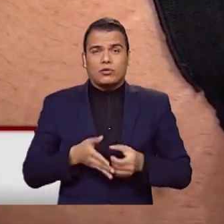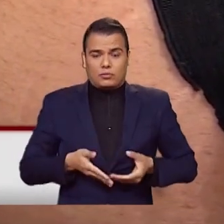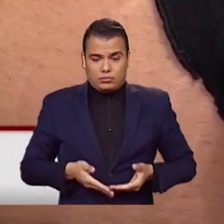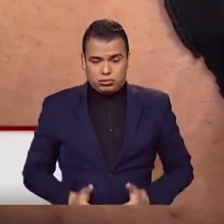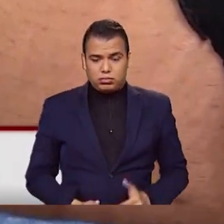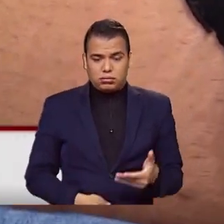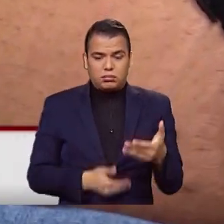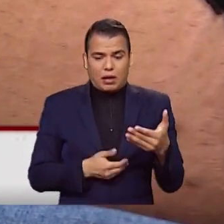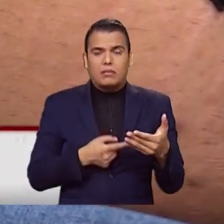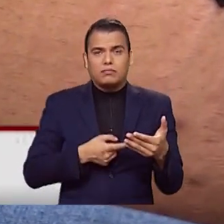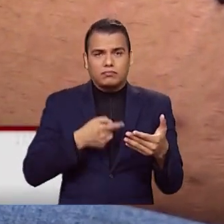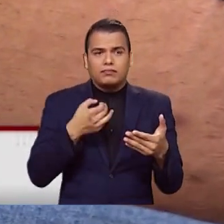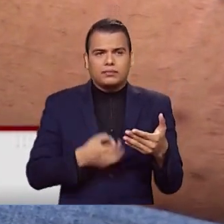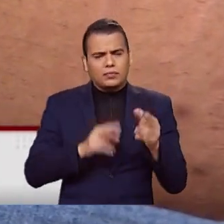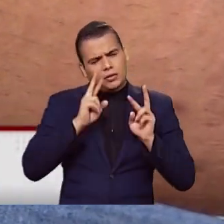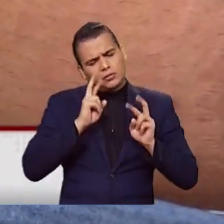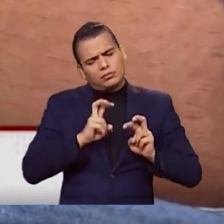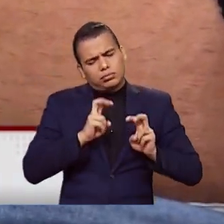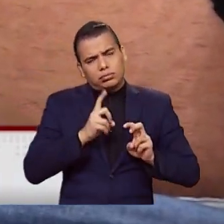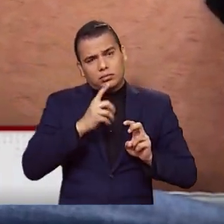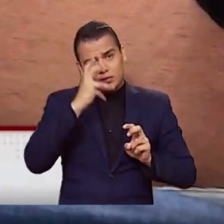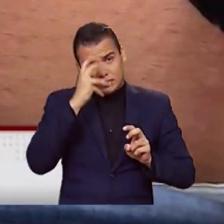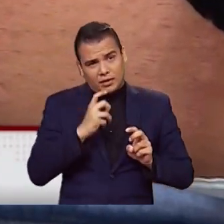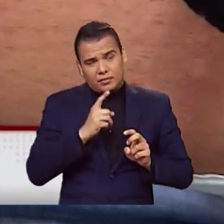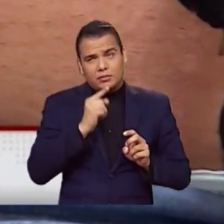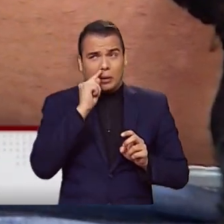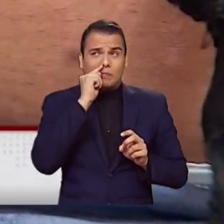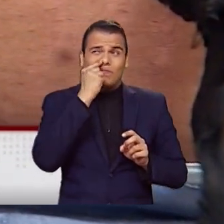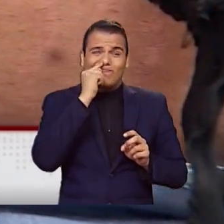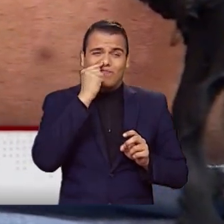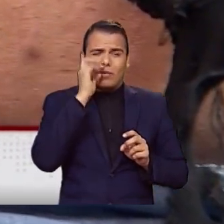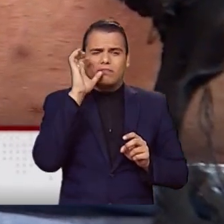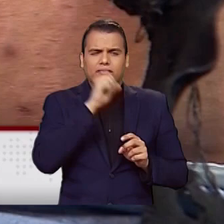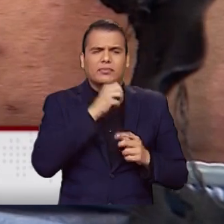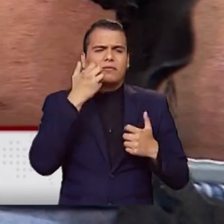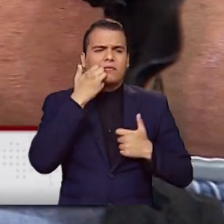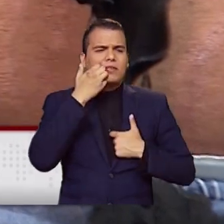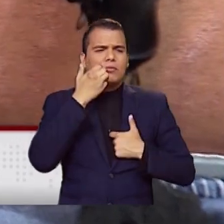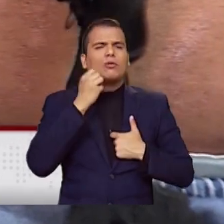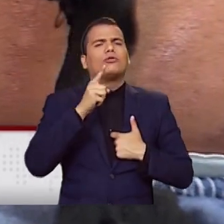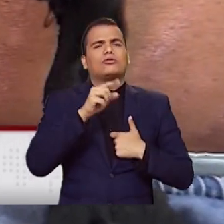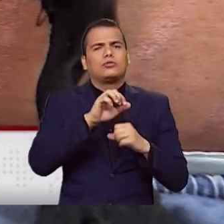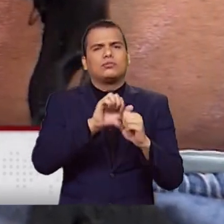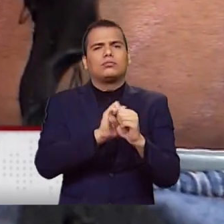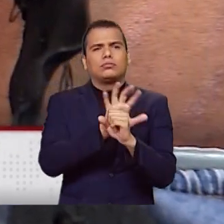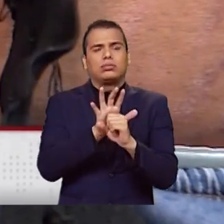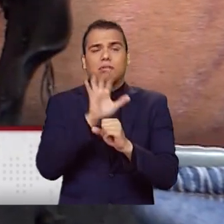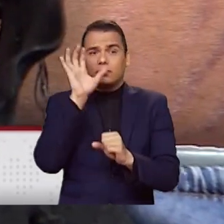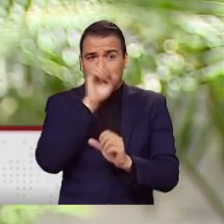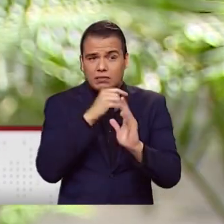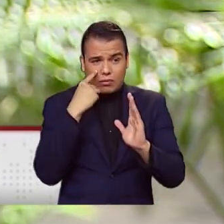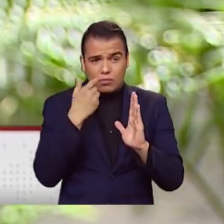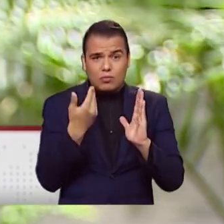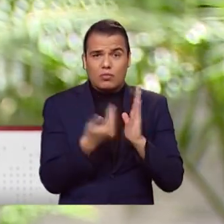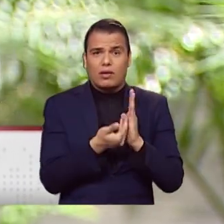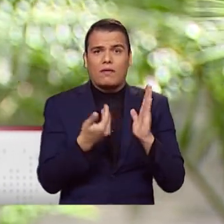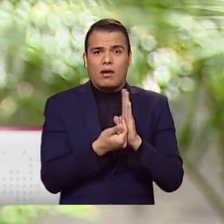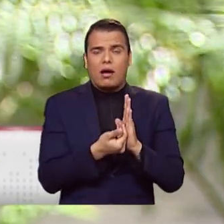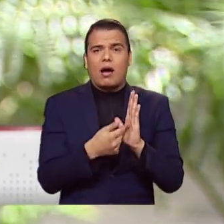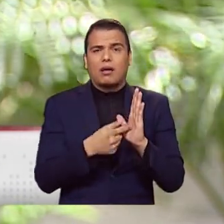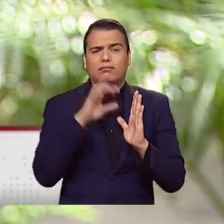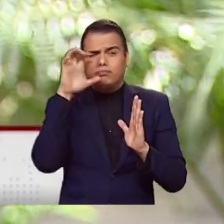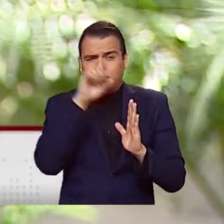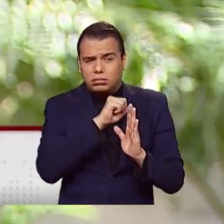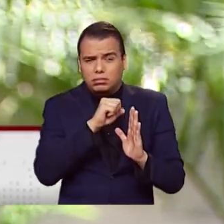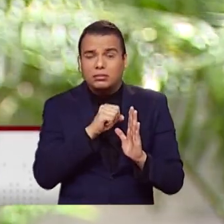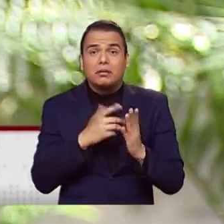del nacimiento se le hace la prueba nasofaríngea y el bebé es COVID positivo. Con esa evidencia hoy se está hablando